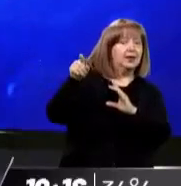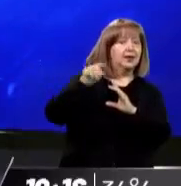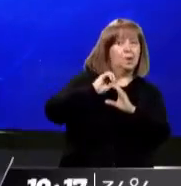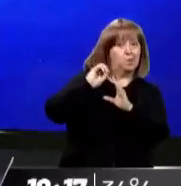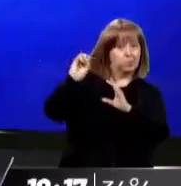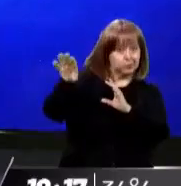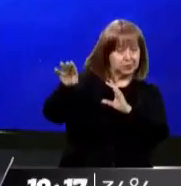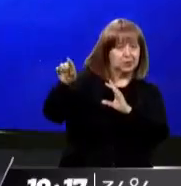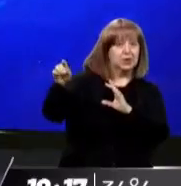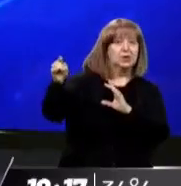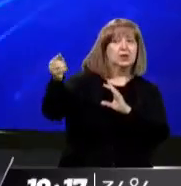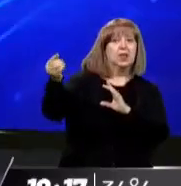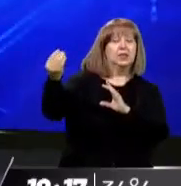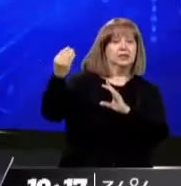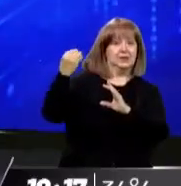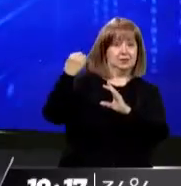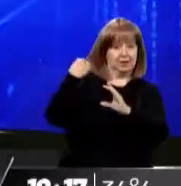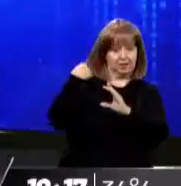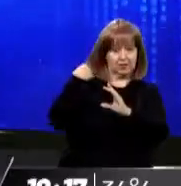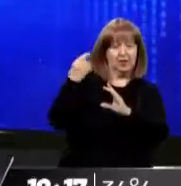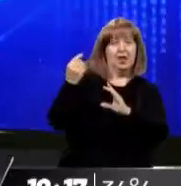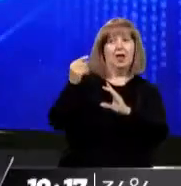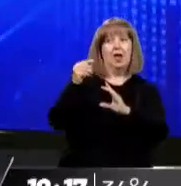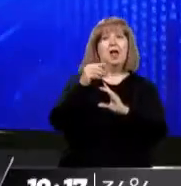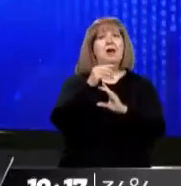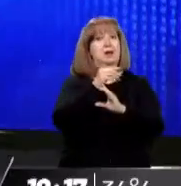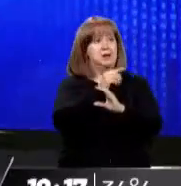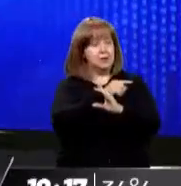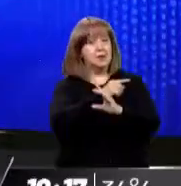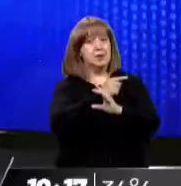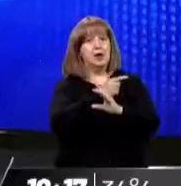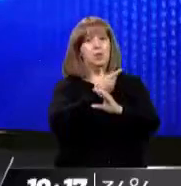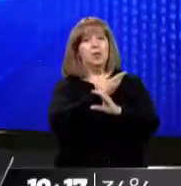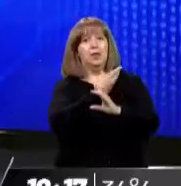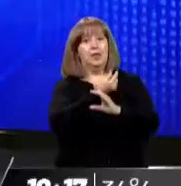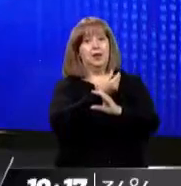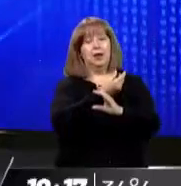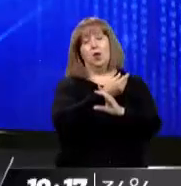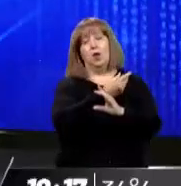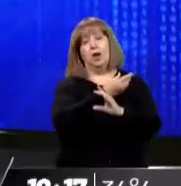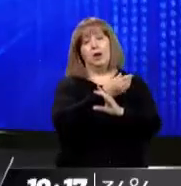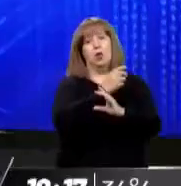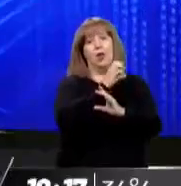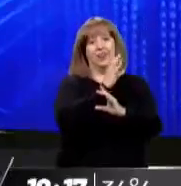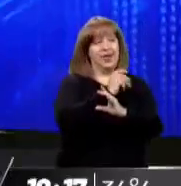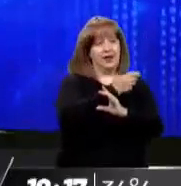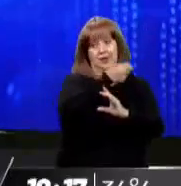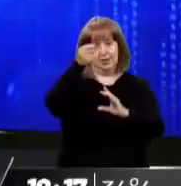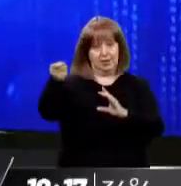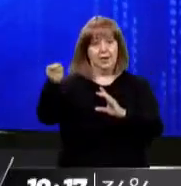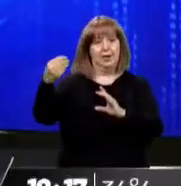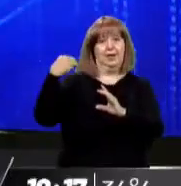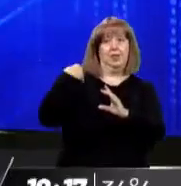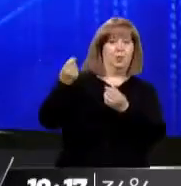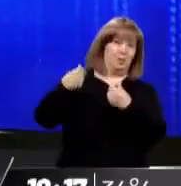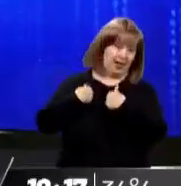desde su cuenta, puede decir yo soy persona de confianza de... el mail de Antonella y puedo recuperar la cuenta. Buenísimo. Entonces, todas esas